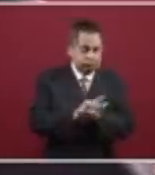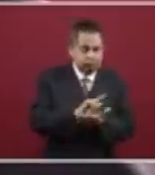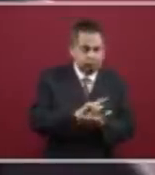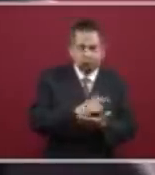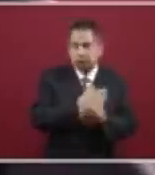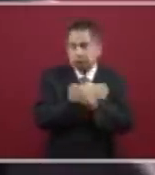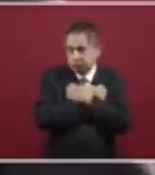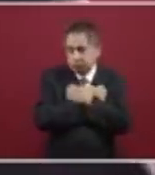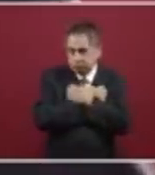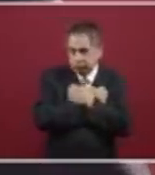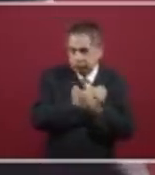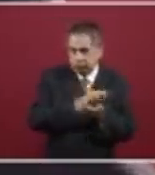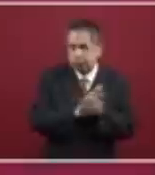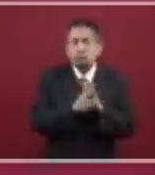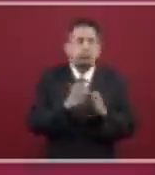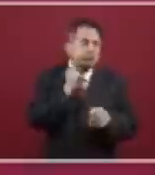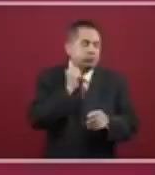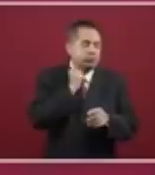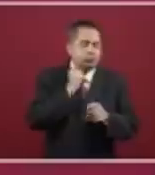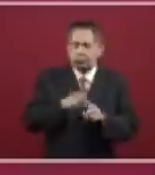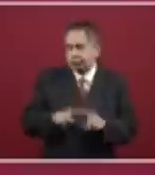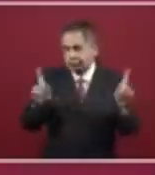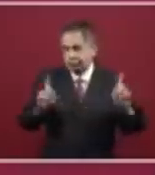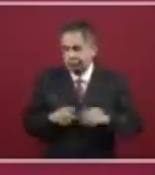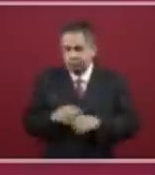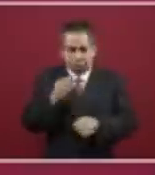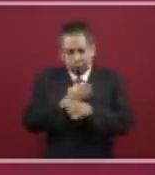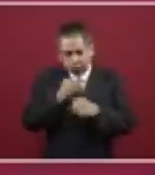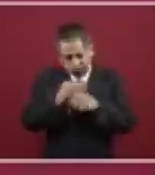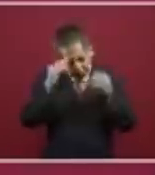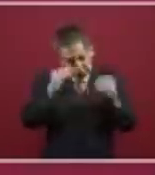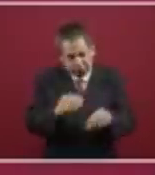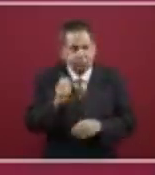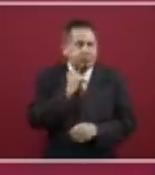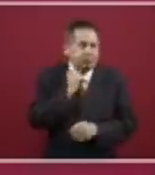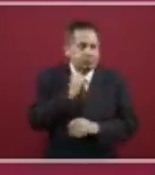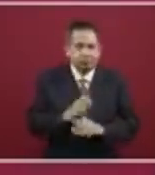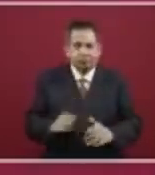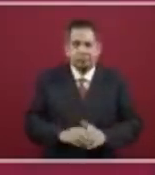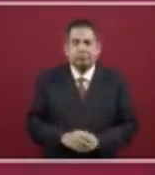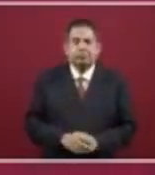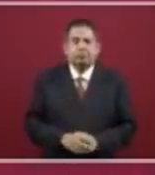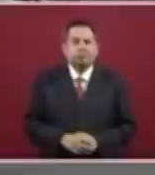educativa en el Senado, que es lo que estamos tratando.